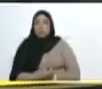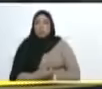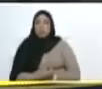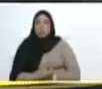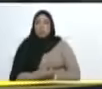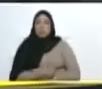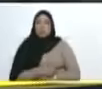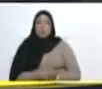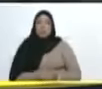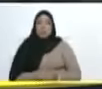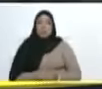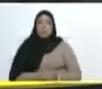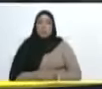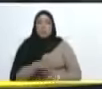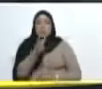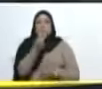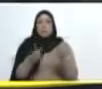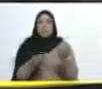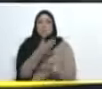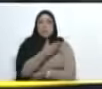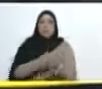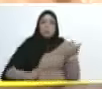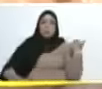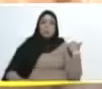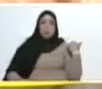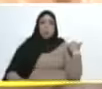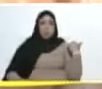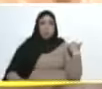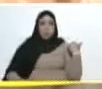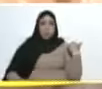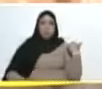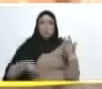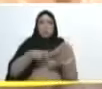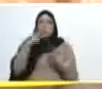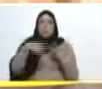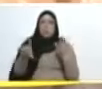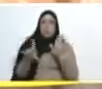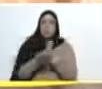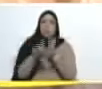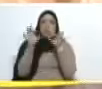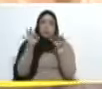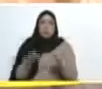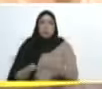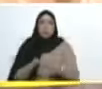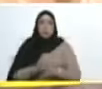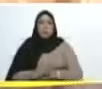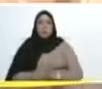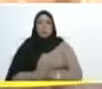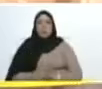Yo le entregué a través de la vicepresidenta ejecutiva un proyecto de ley